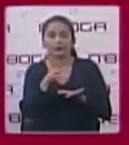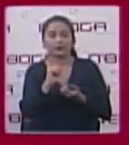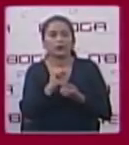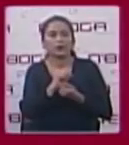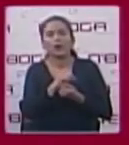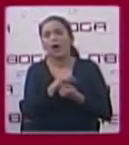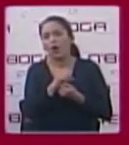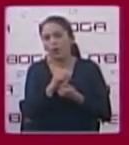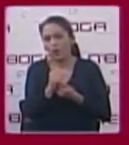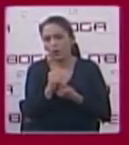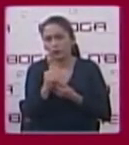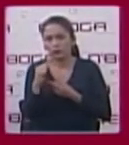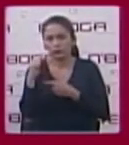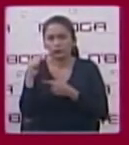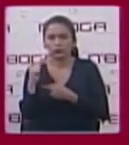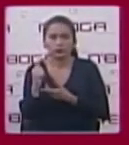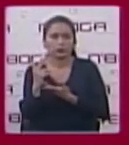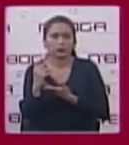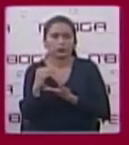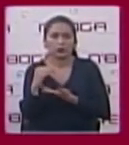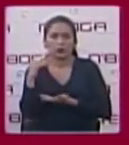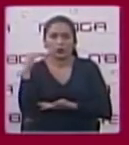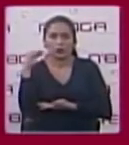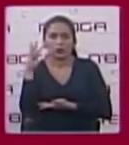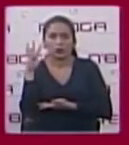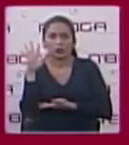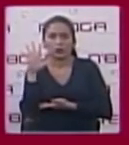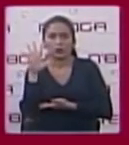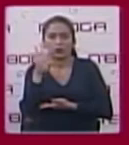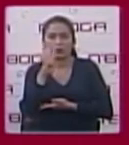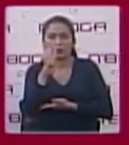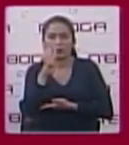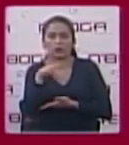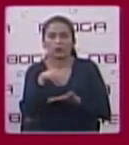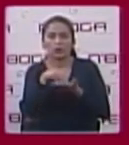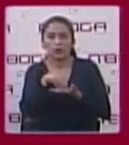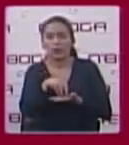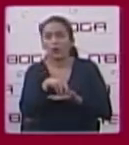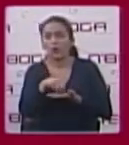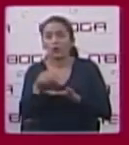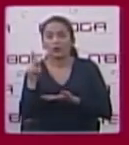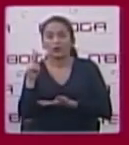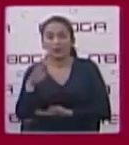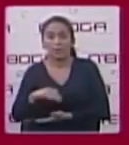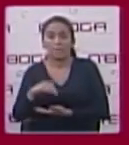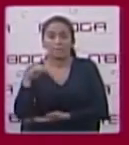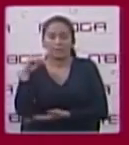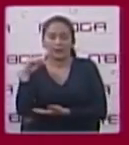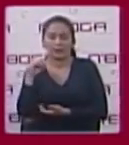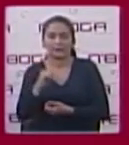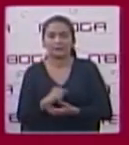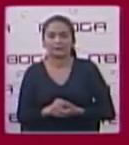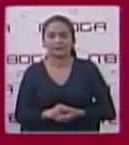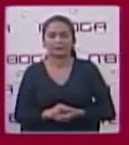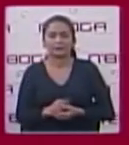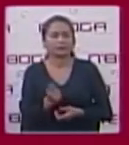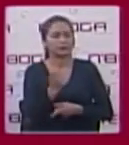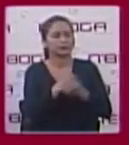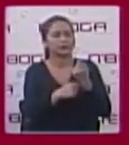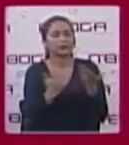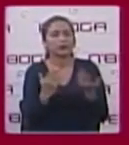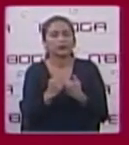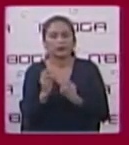nuestros clientes de 454 gramos y de kilo. ¿Y dónde lo comercializan? En nuestra tienda en línea o a través